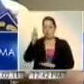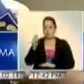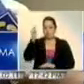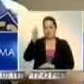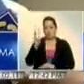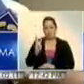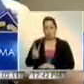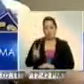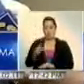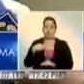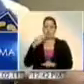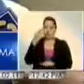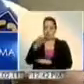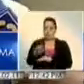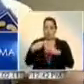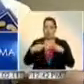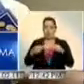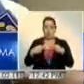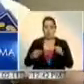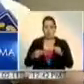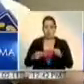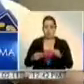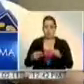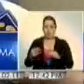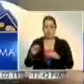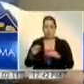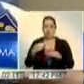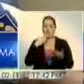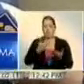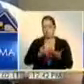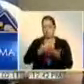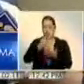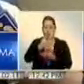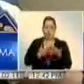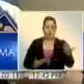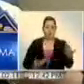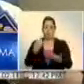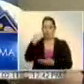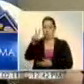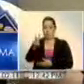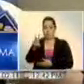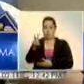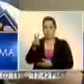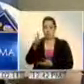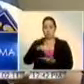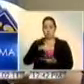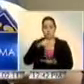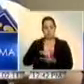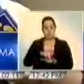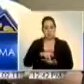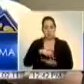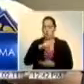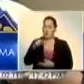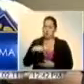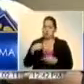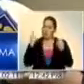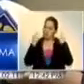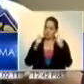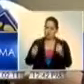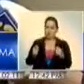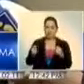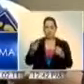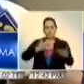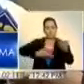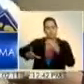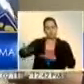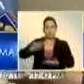si hubiera ido a Panamá con una propuesta de los 12 parlamentarios. Nosotros nos hemos caracterizado hasta el momento en que hemos tratado de